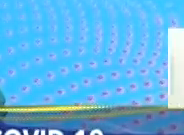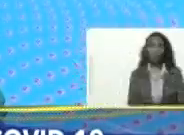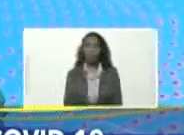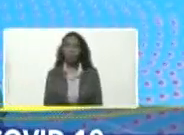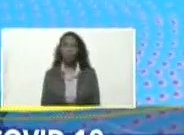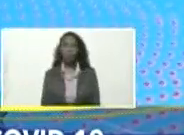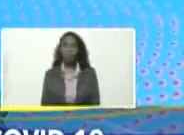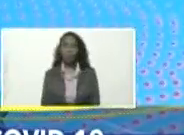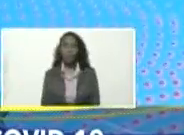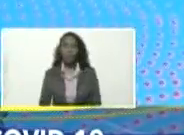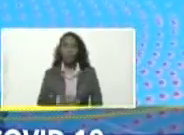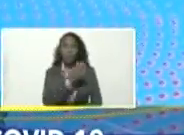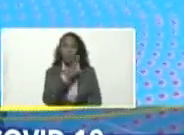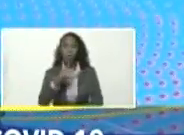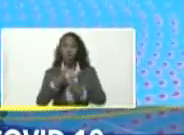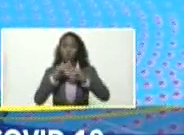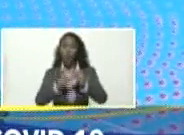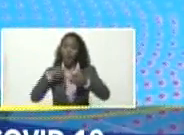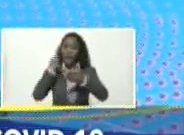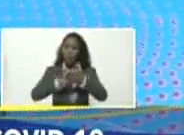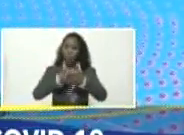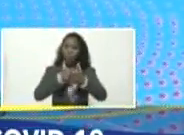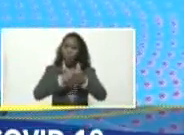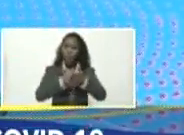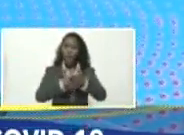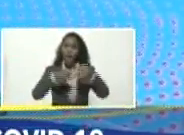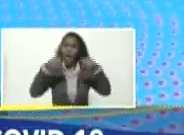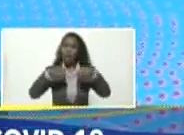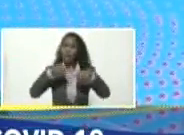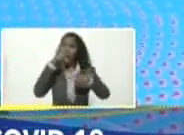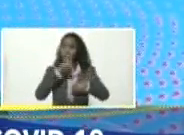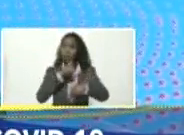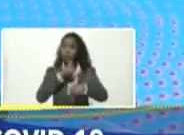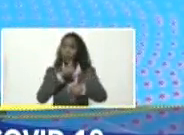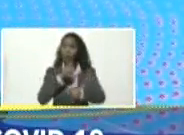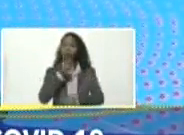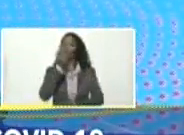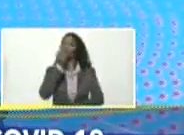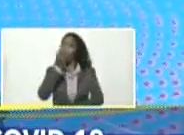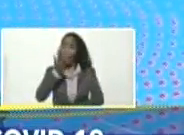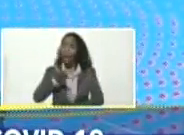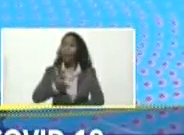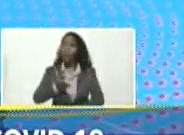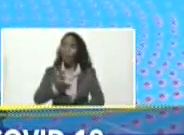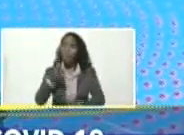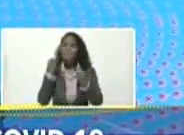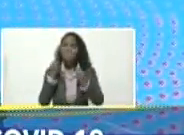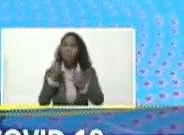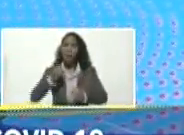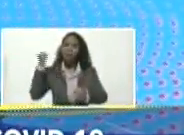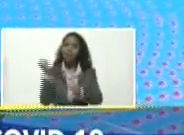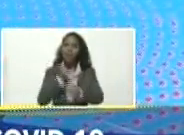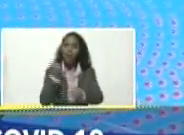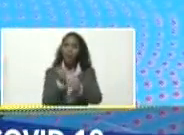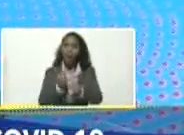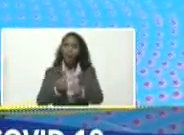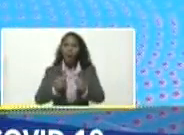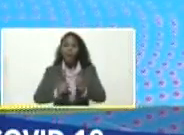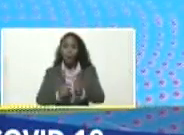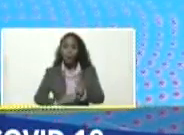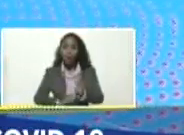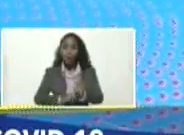del Bicentenario de todas las luchas. Este año bueno para el trabajo, para el crecer,